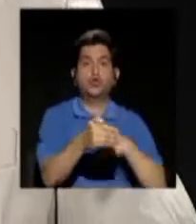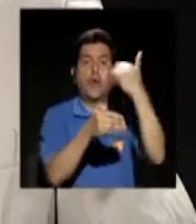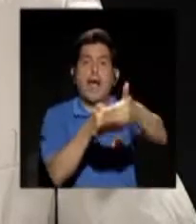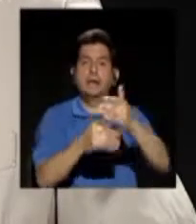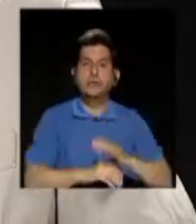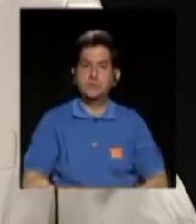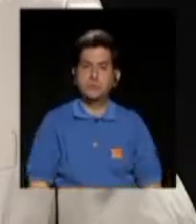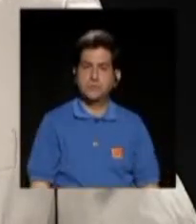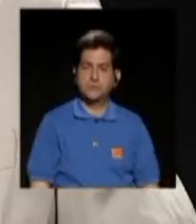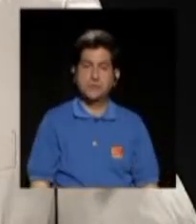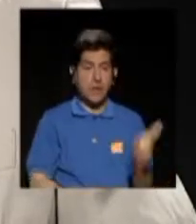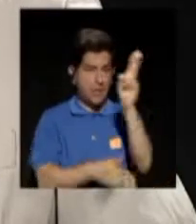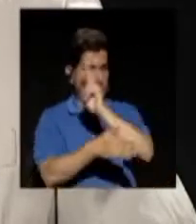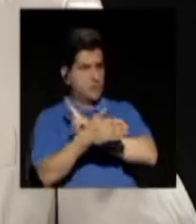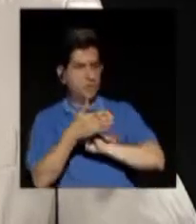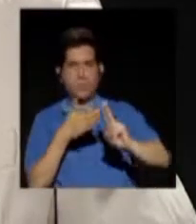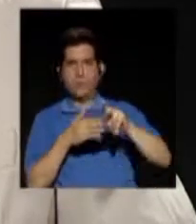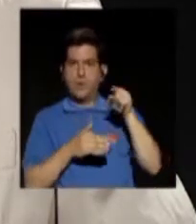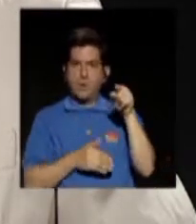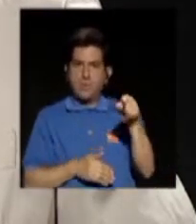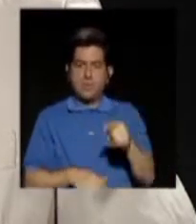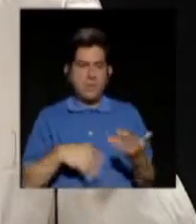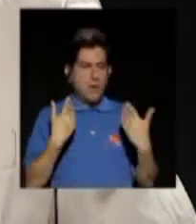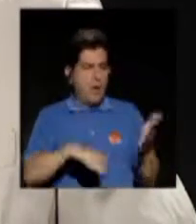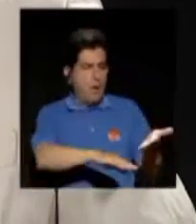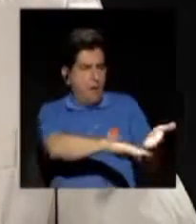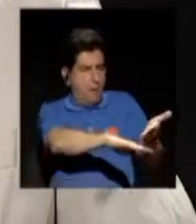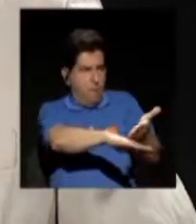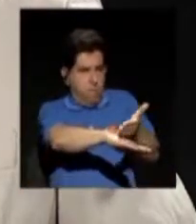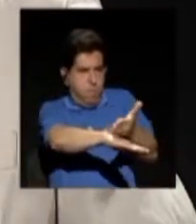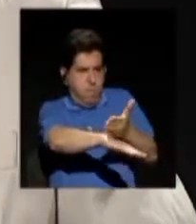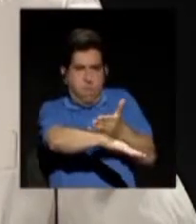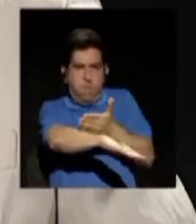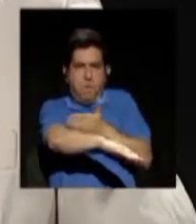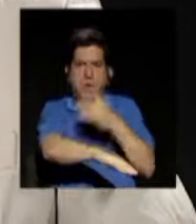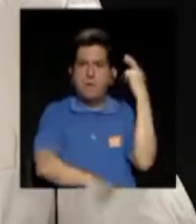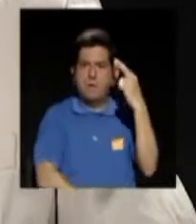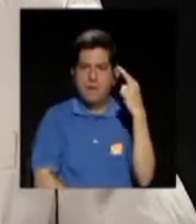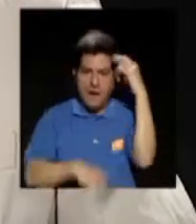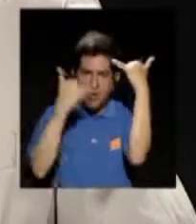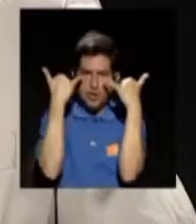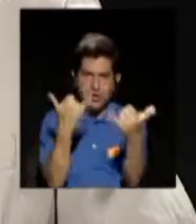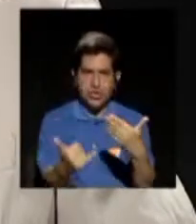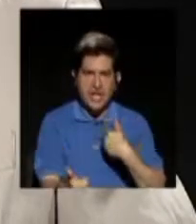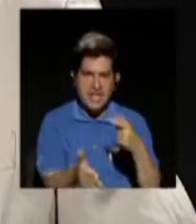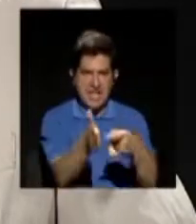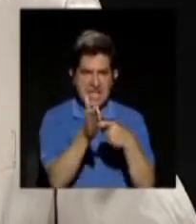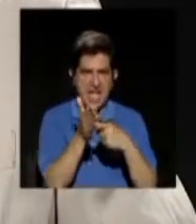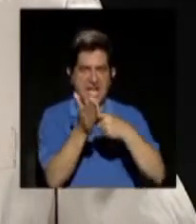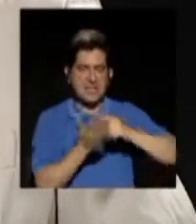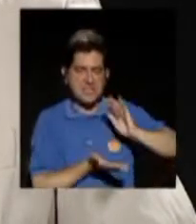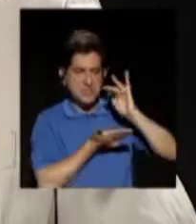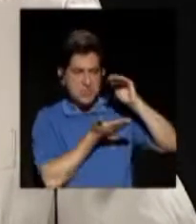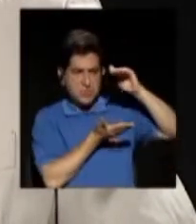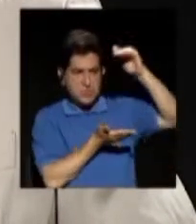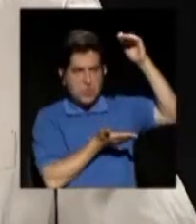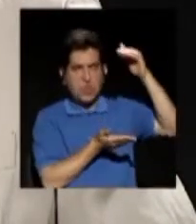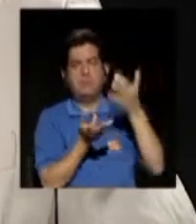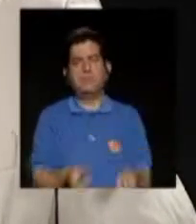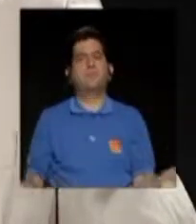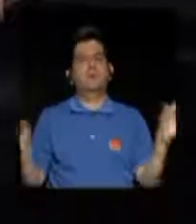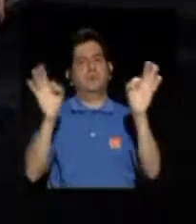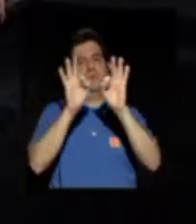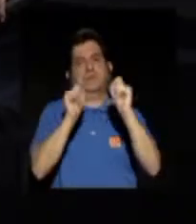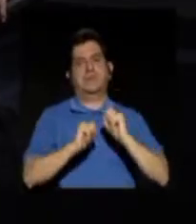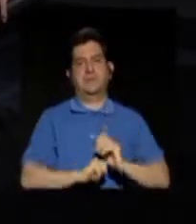Es decir, es una universidad que crece muy rápido y crece porque ya había una demanda acumulada